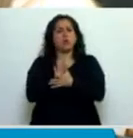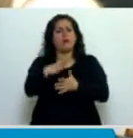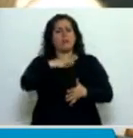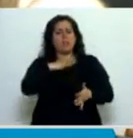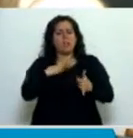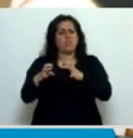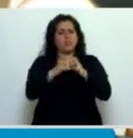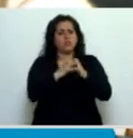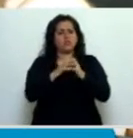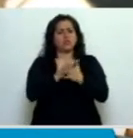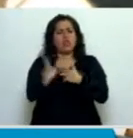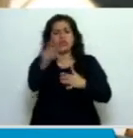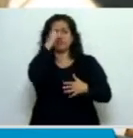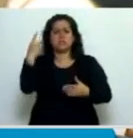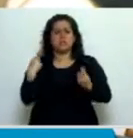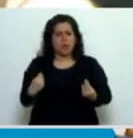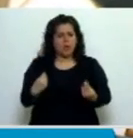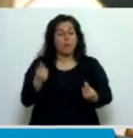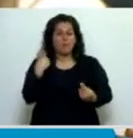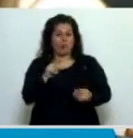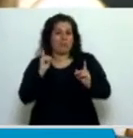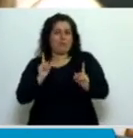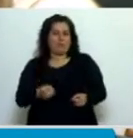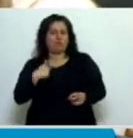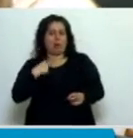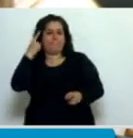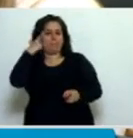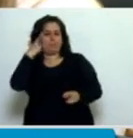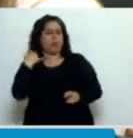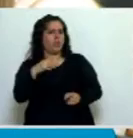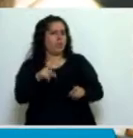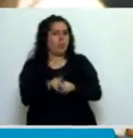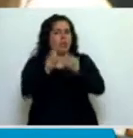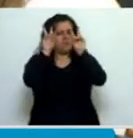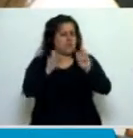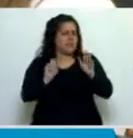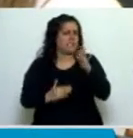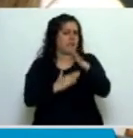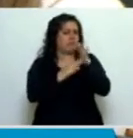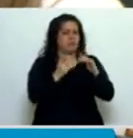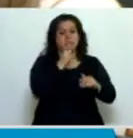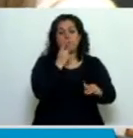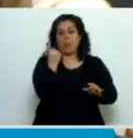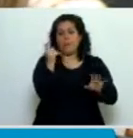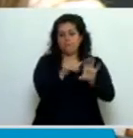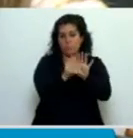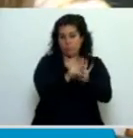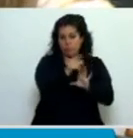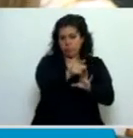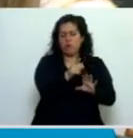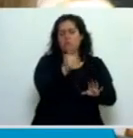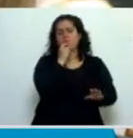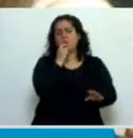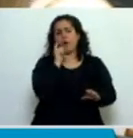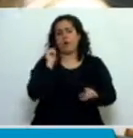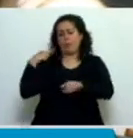sobre una política de Estado, porque también creo que tenemos que abordar las cuestiones centrales. Si el Fondo de Garantía fue una